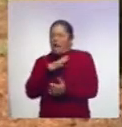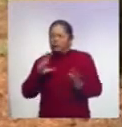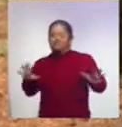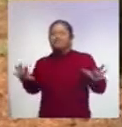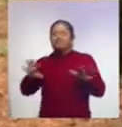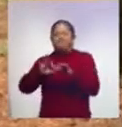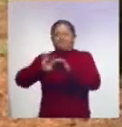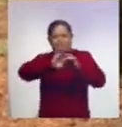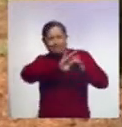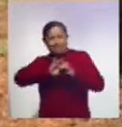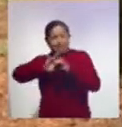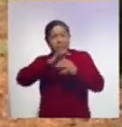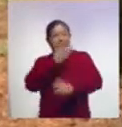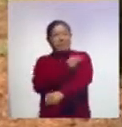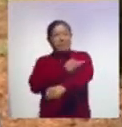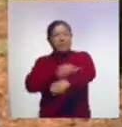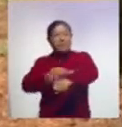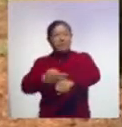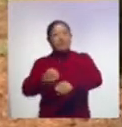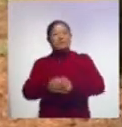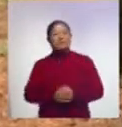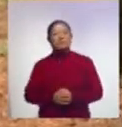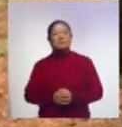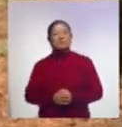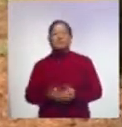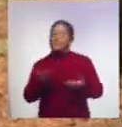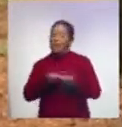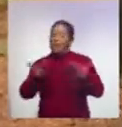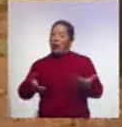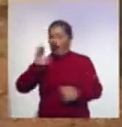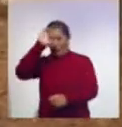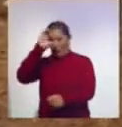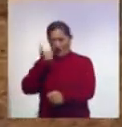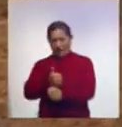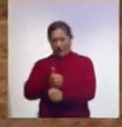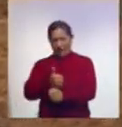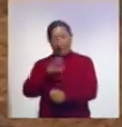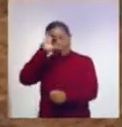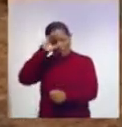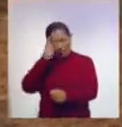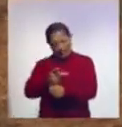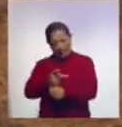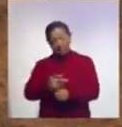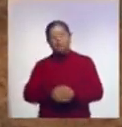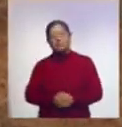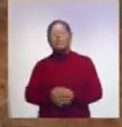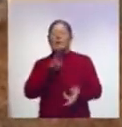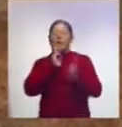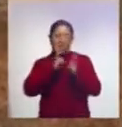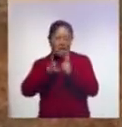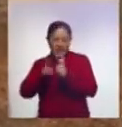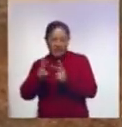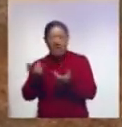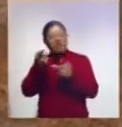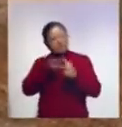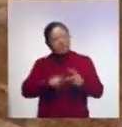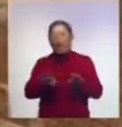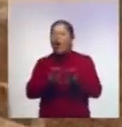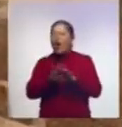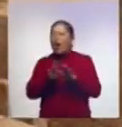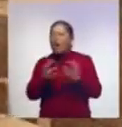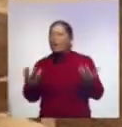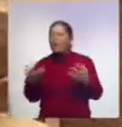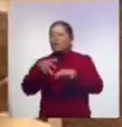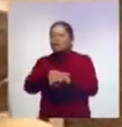muy fuerte con la familia de mis compadritos, que ahora son mis compadritos. Empezamos a platicar sobre cómo podríamos en conjunto